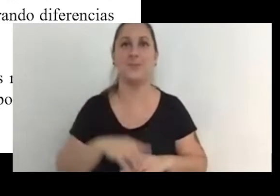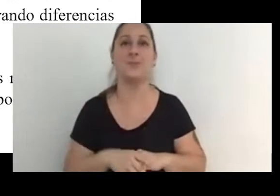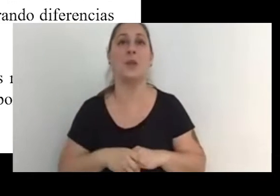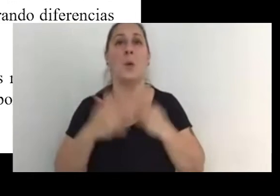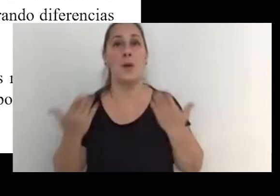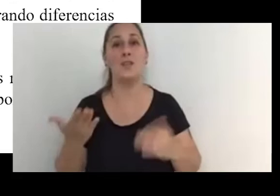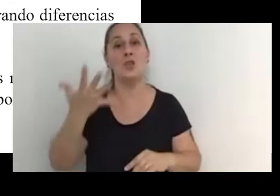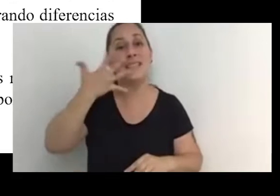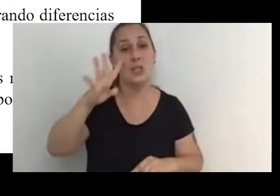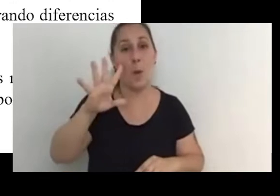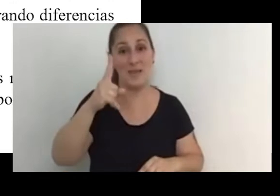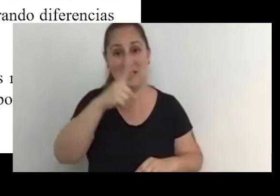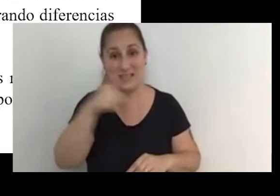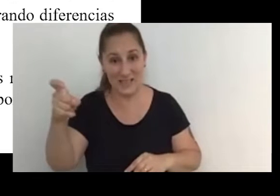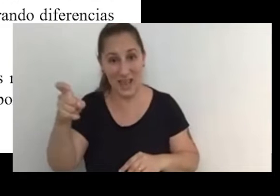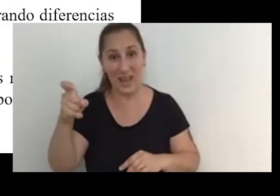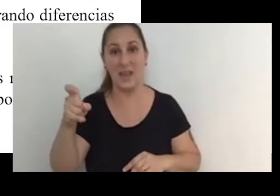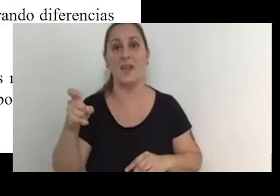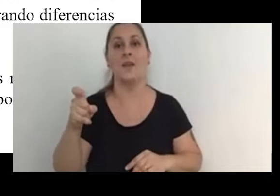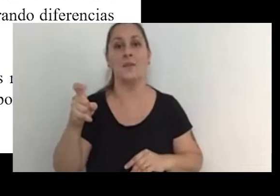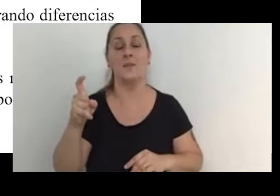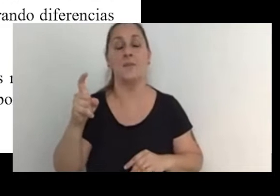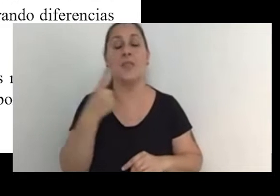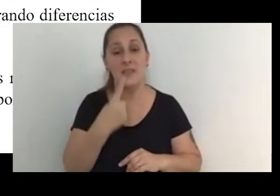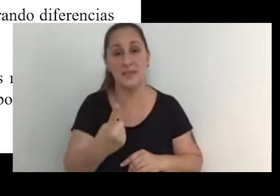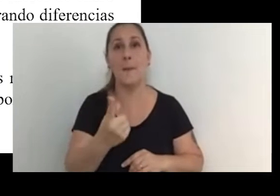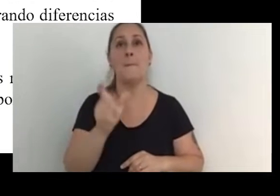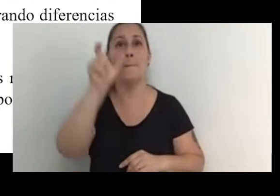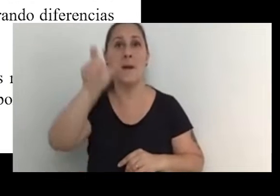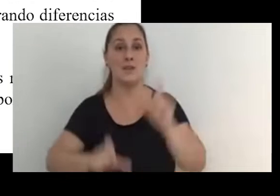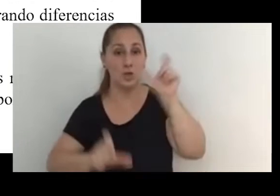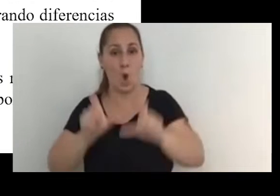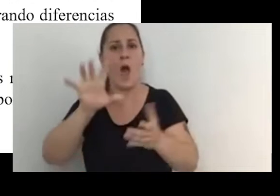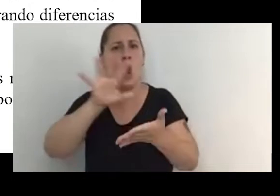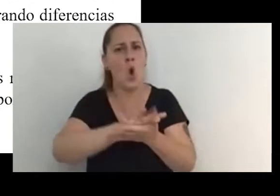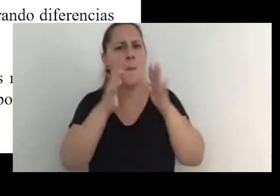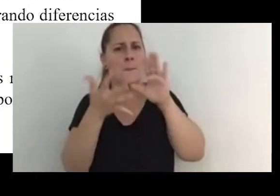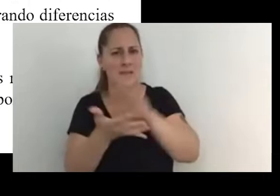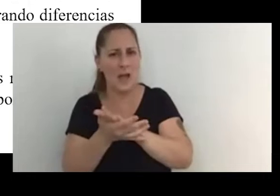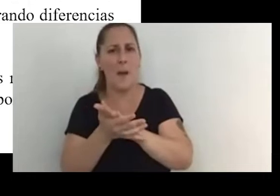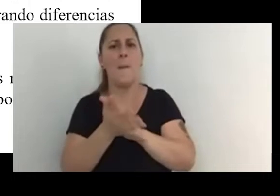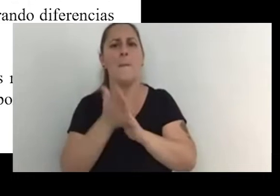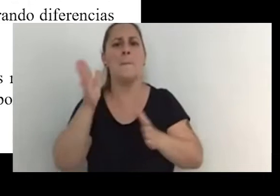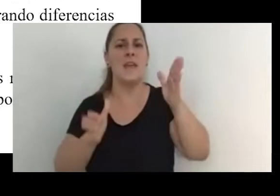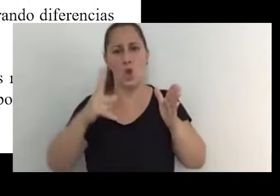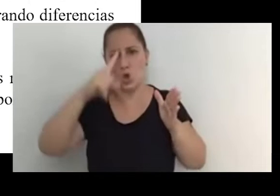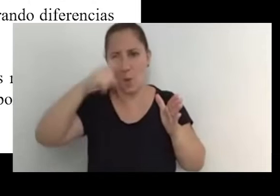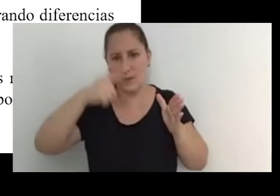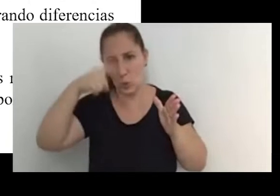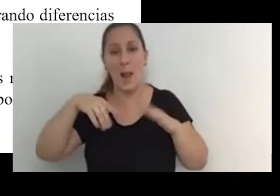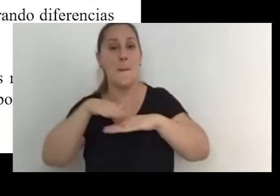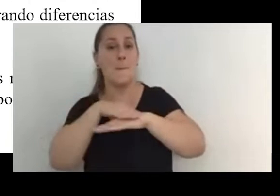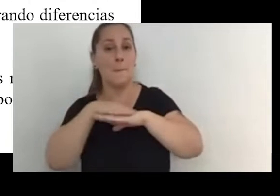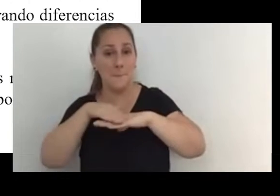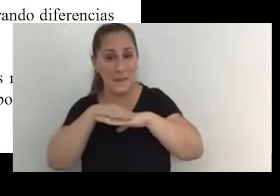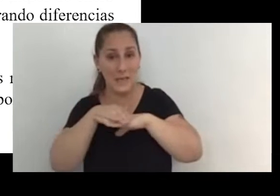5100 establece que aquel que hubiera compensado periodos mensuales y como mínimo hubiera